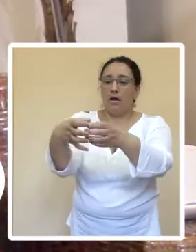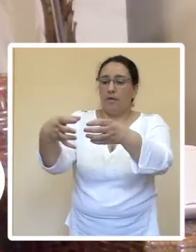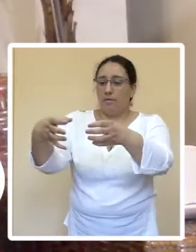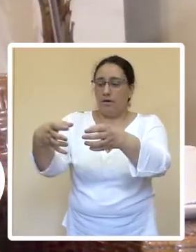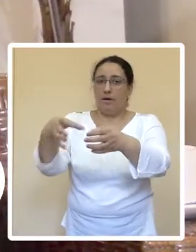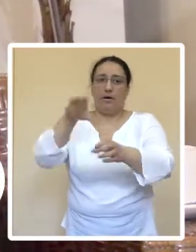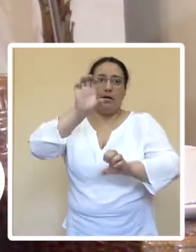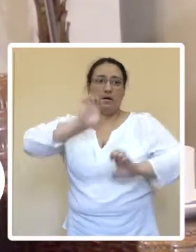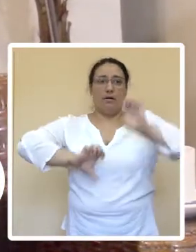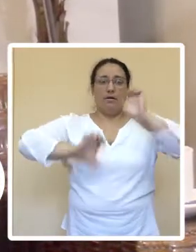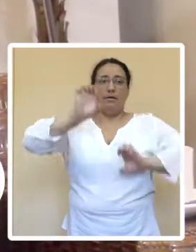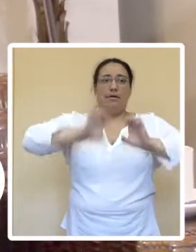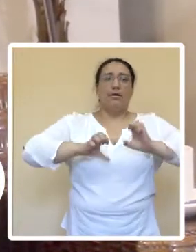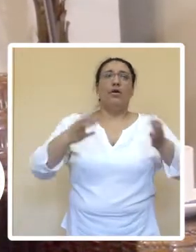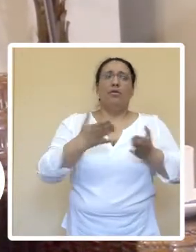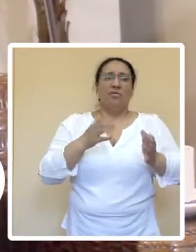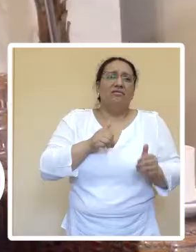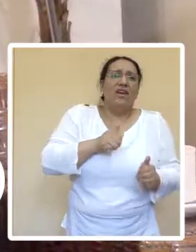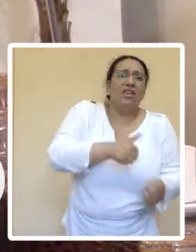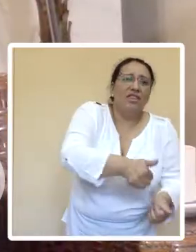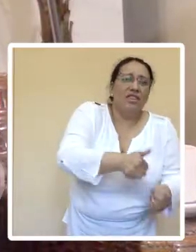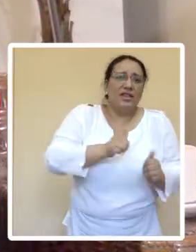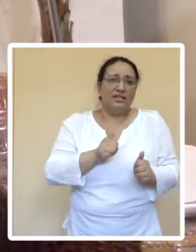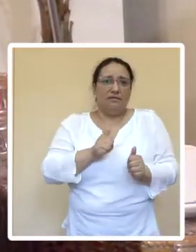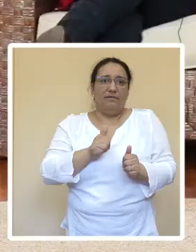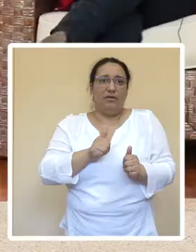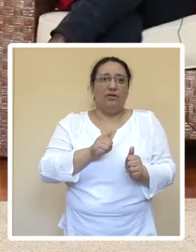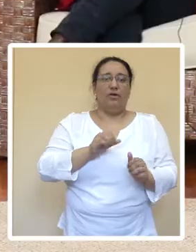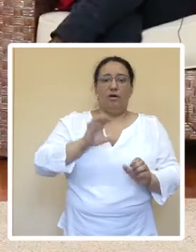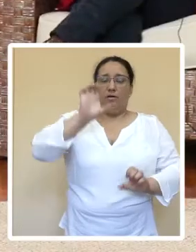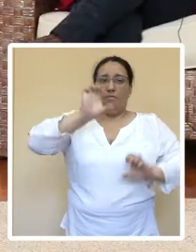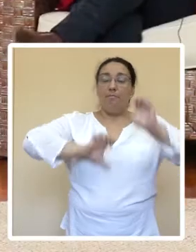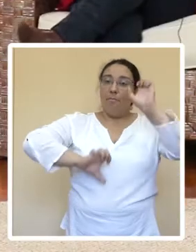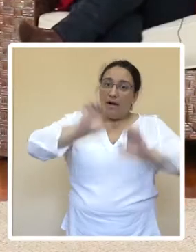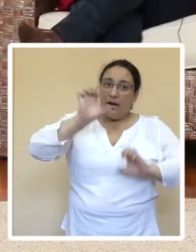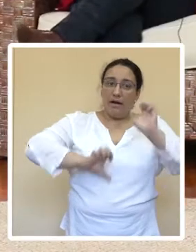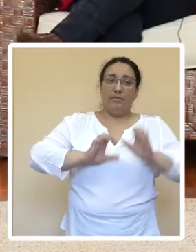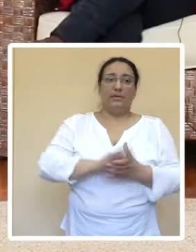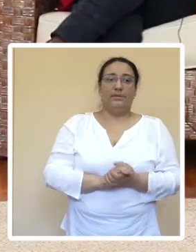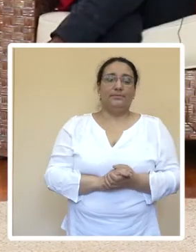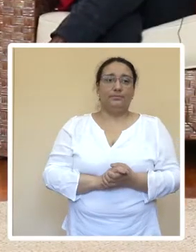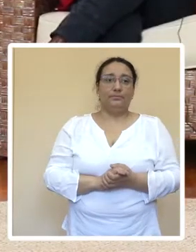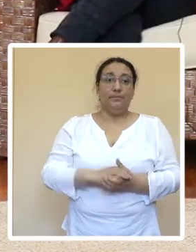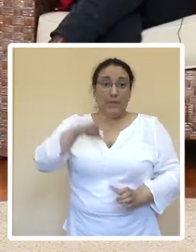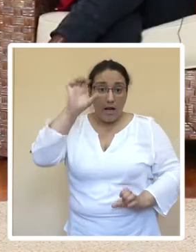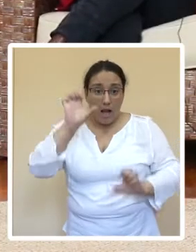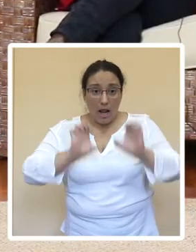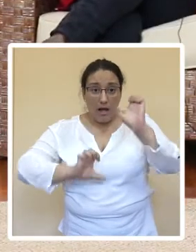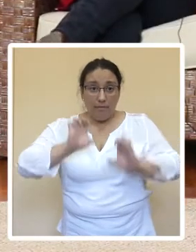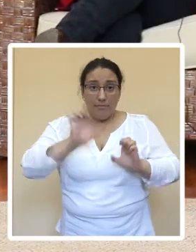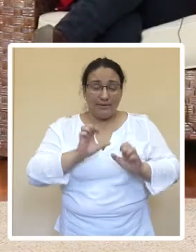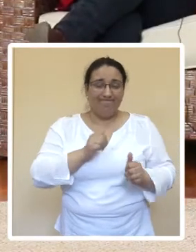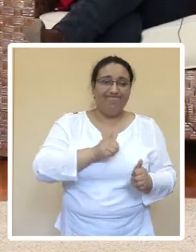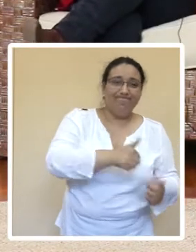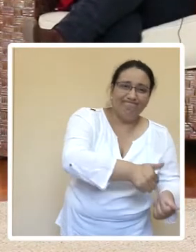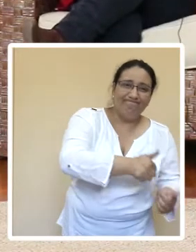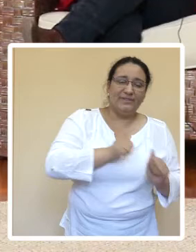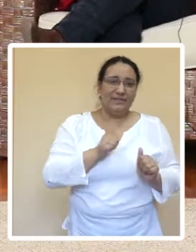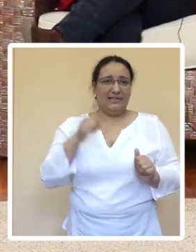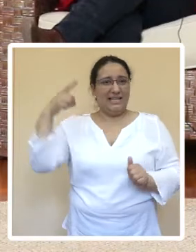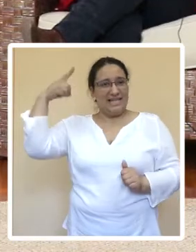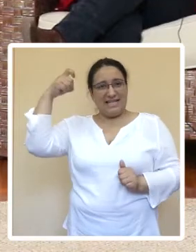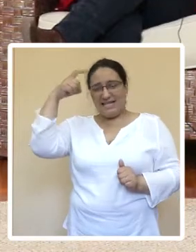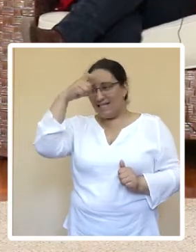empresa. ¿Cómo ha sido este desafío, Bárbara, para ellos? Mire, para las empresas ha sido un